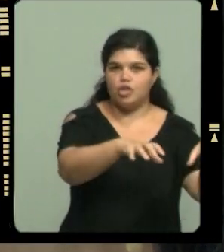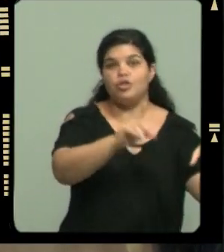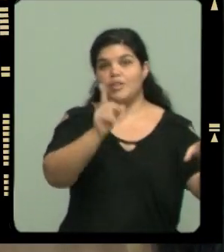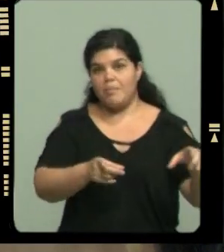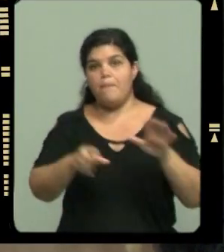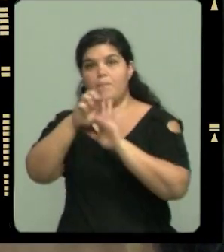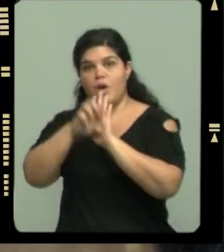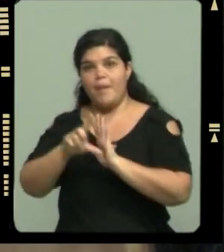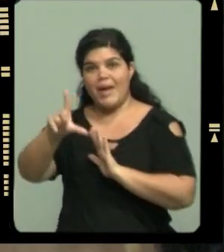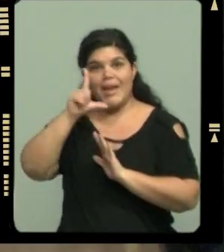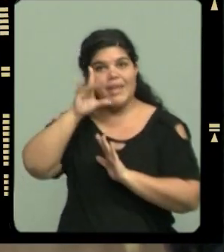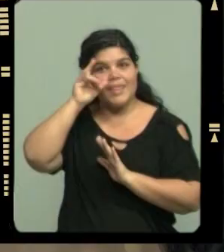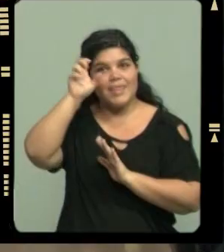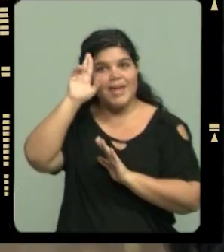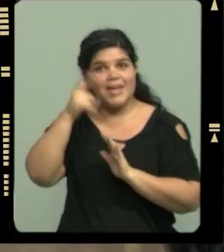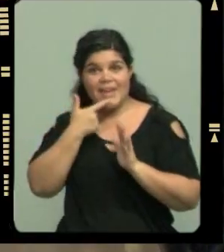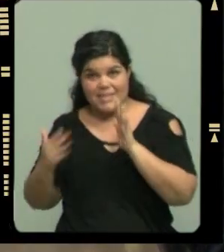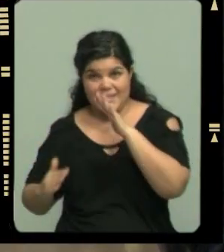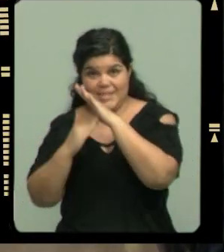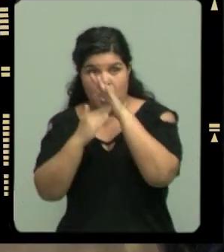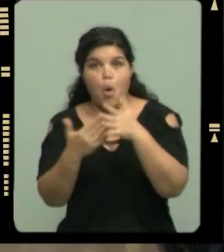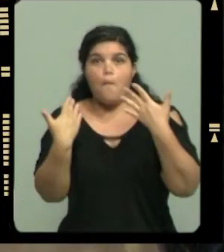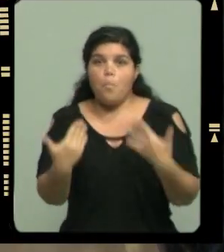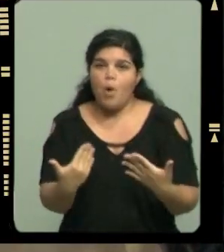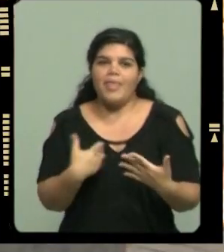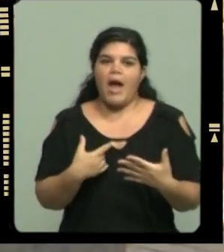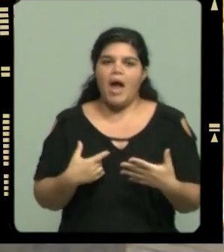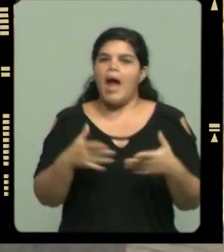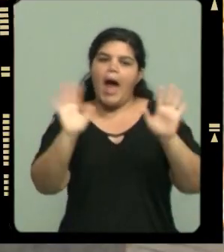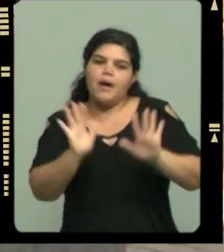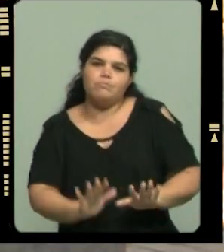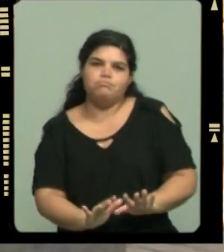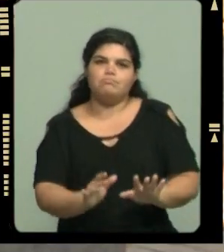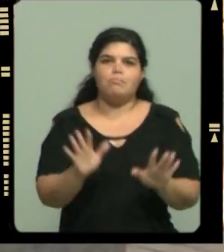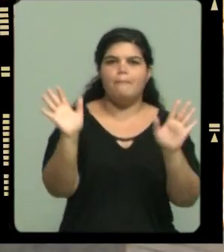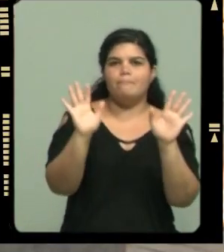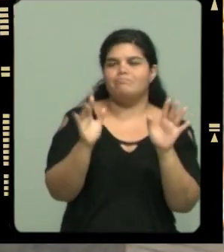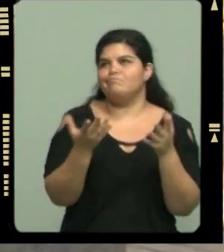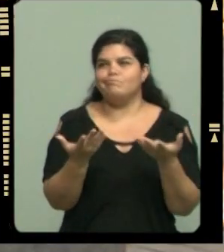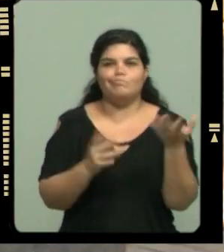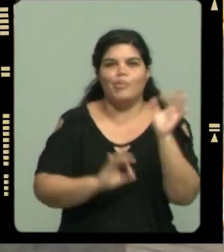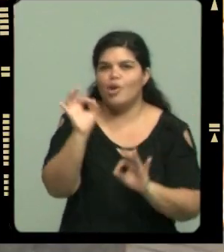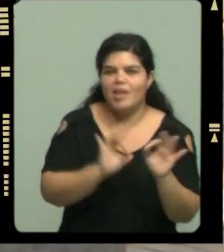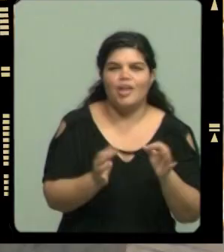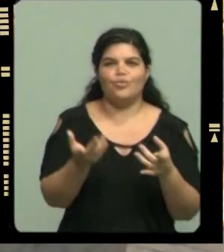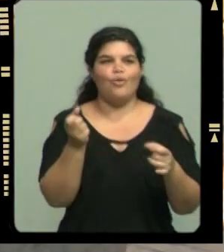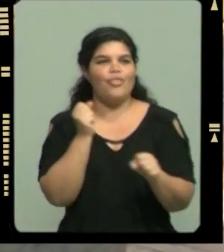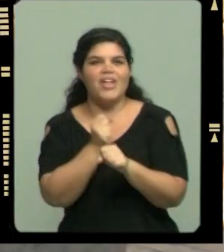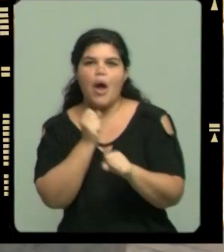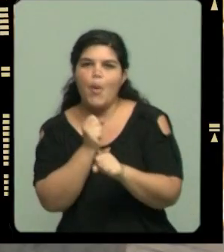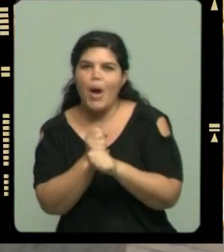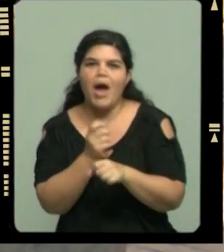con algún profesor referente de alguna cátedra en algún producto académico, que consiste en un trabajo práctico o en un